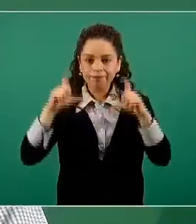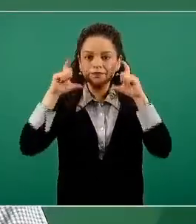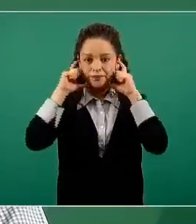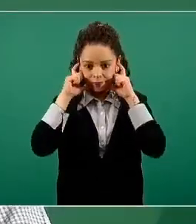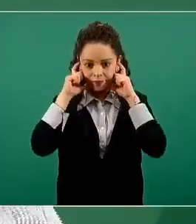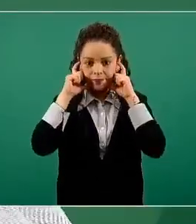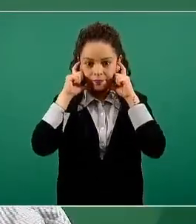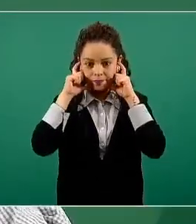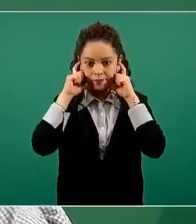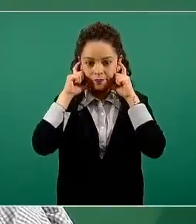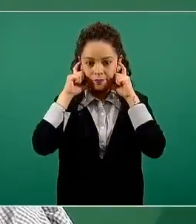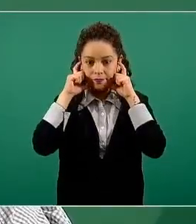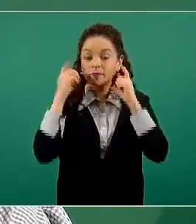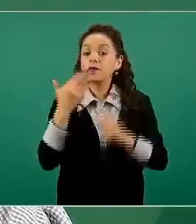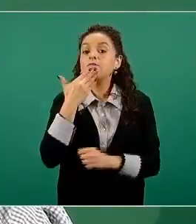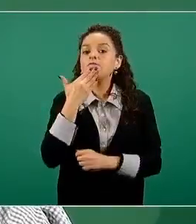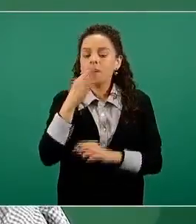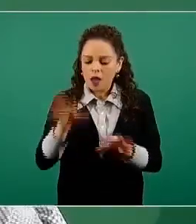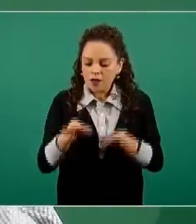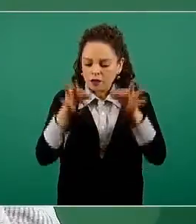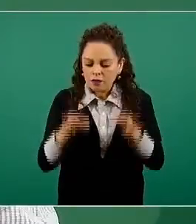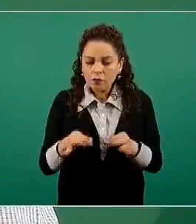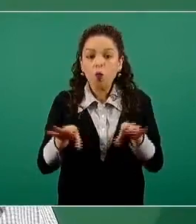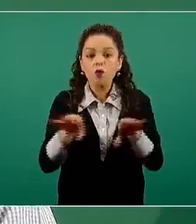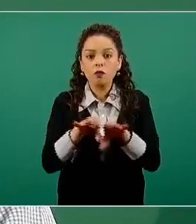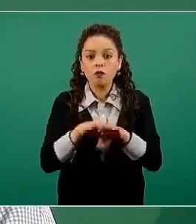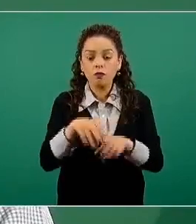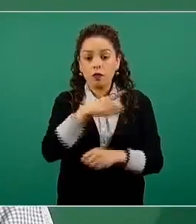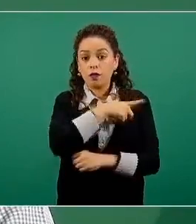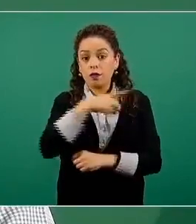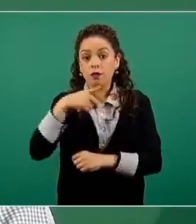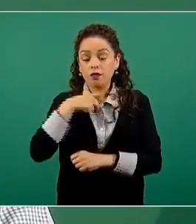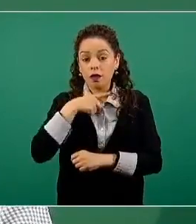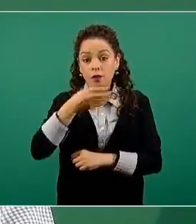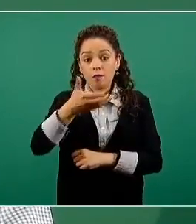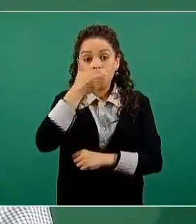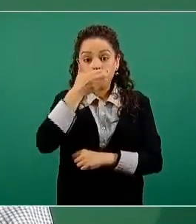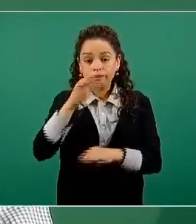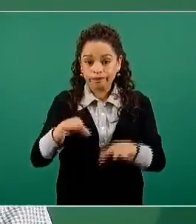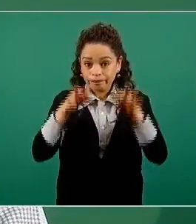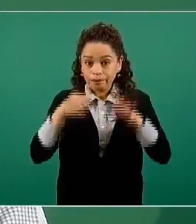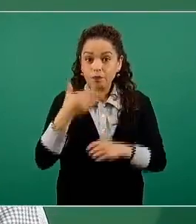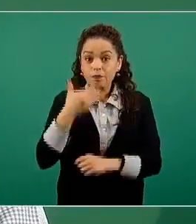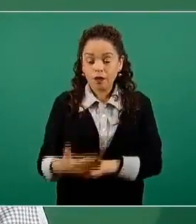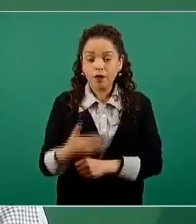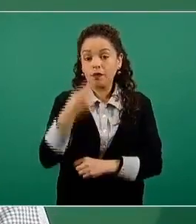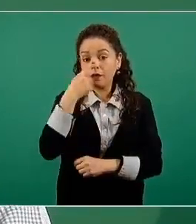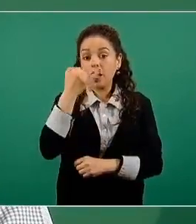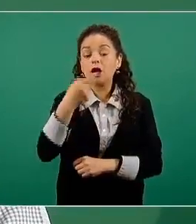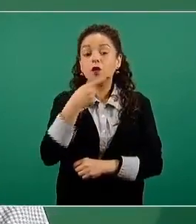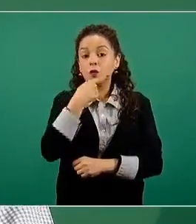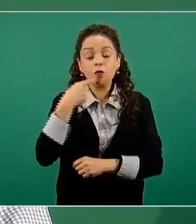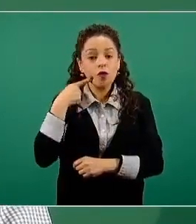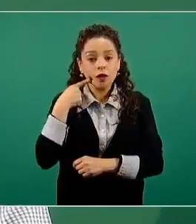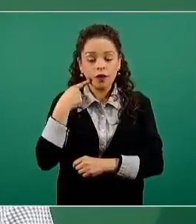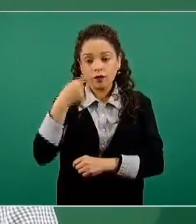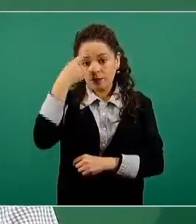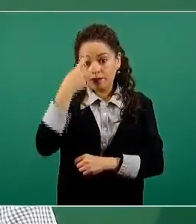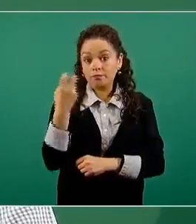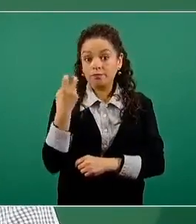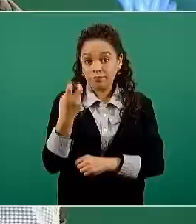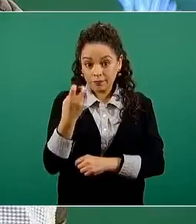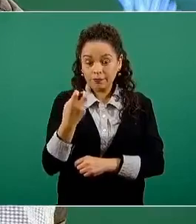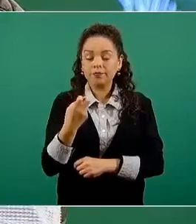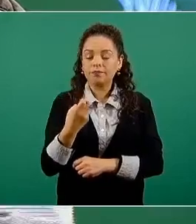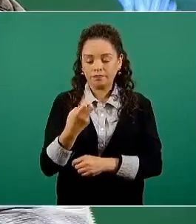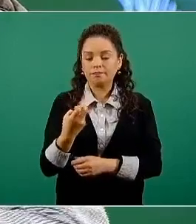hacer de manera adecuada. El cubrebocas debe de tapar nuestra boca y nuestra nariz para